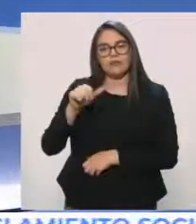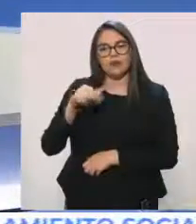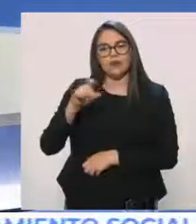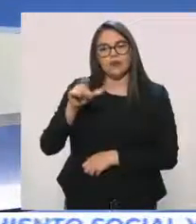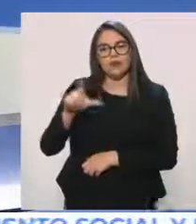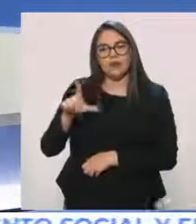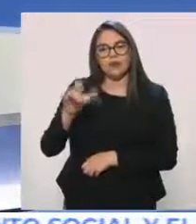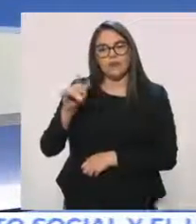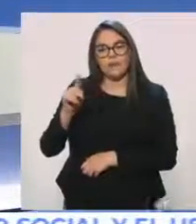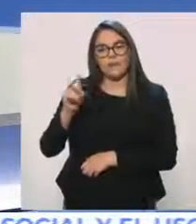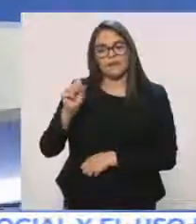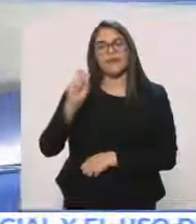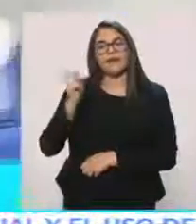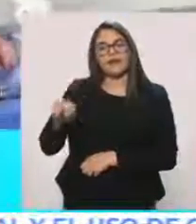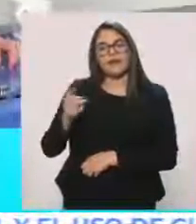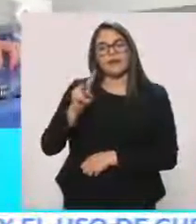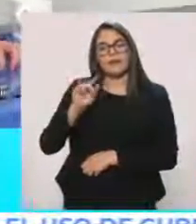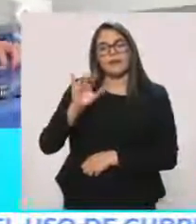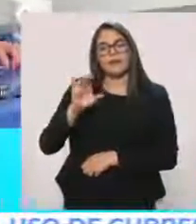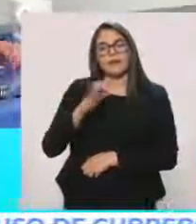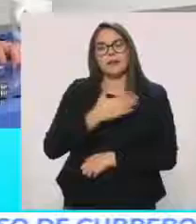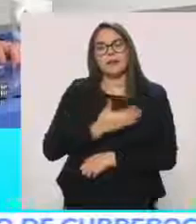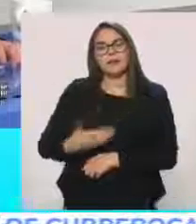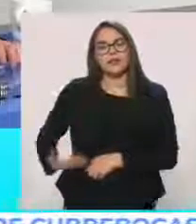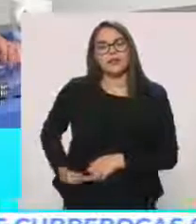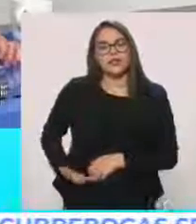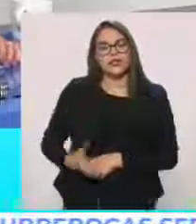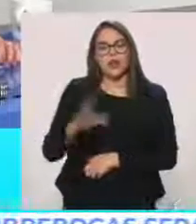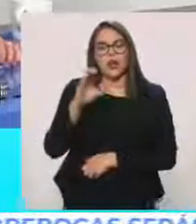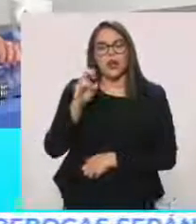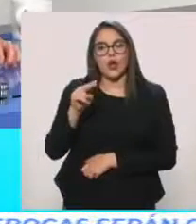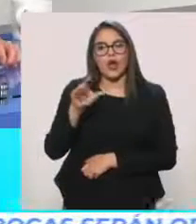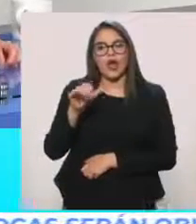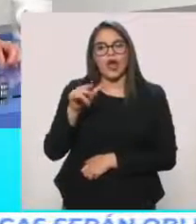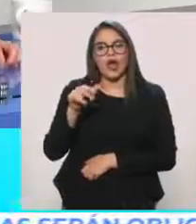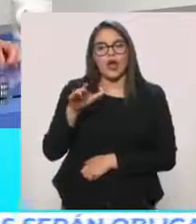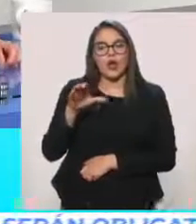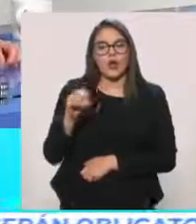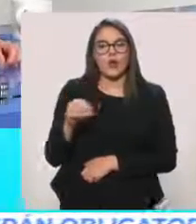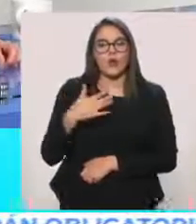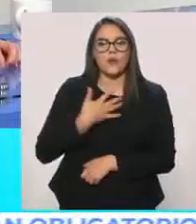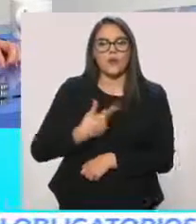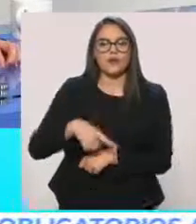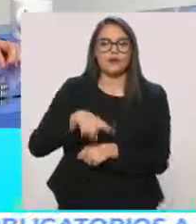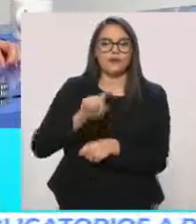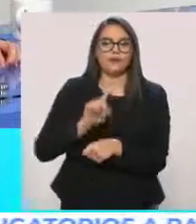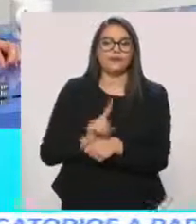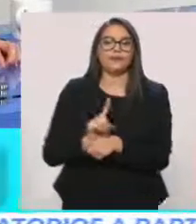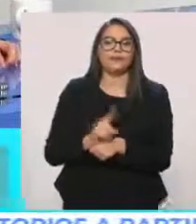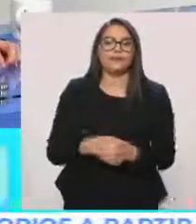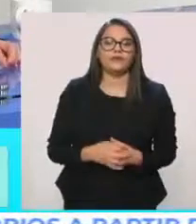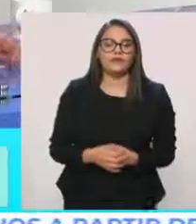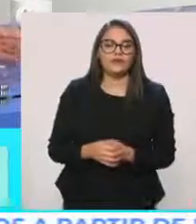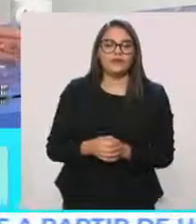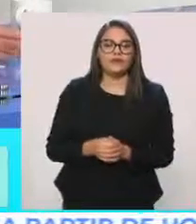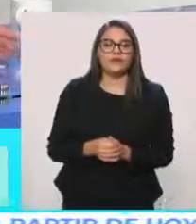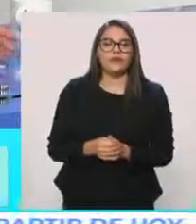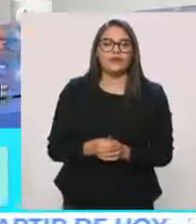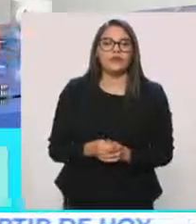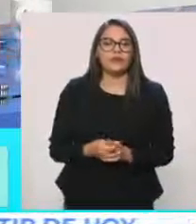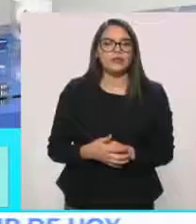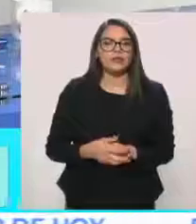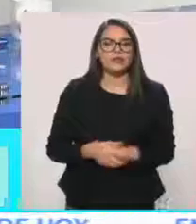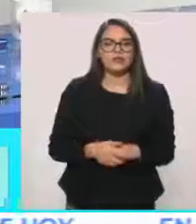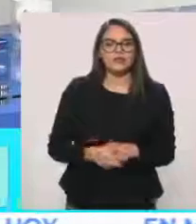es el presidente de este organismo, Concanaco Servitur. Presidente, ¿cómo está? Muy buenos días, Alejandra. Excelente inicio de semana. Pues una